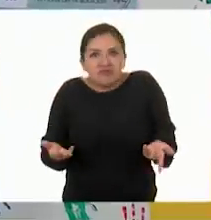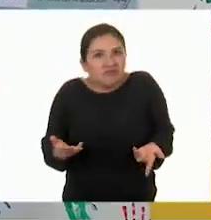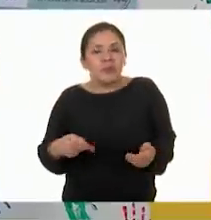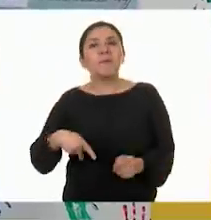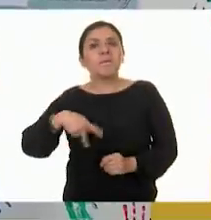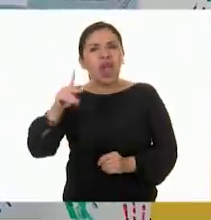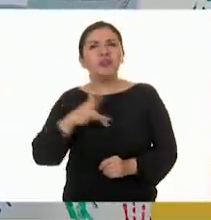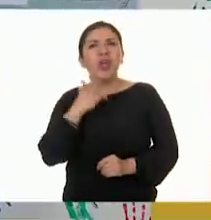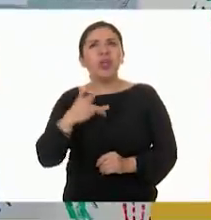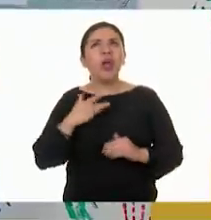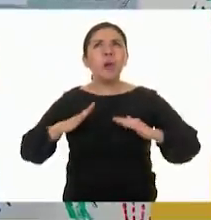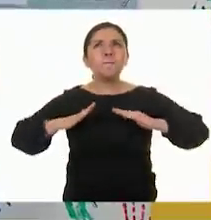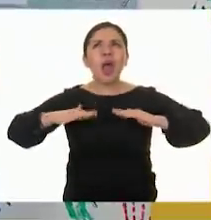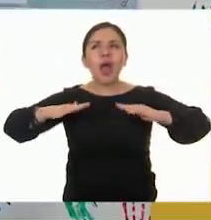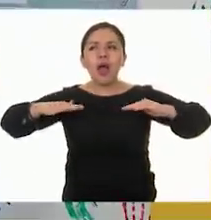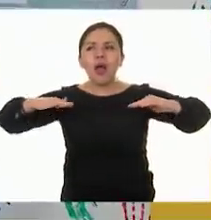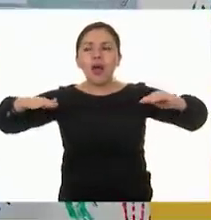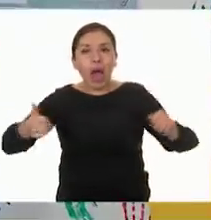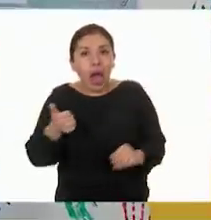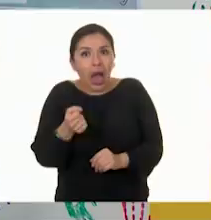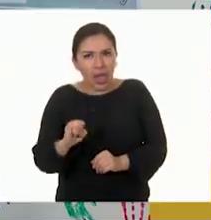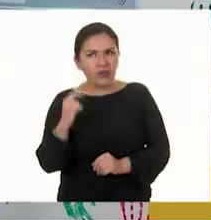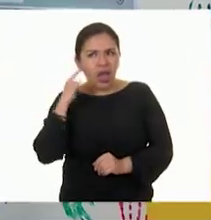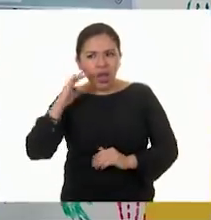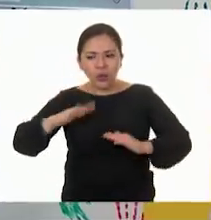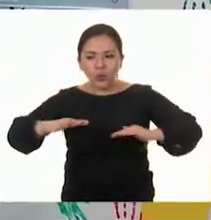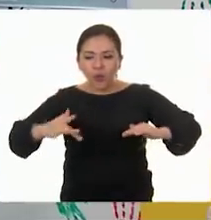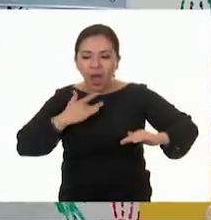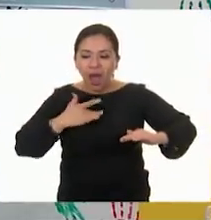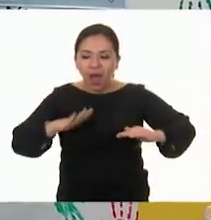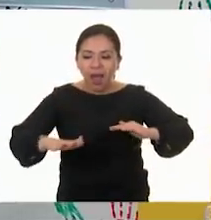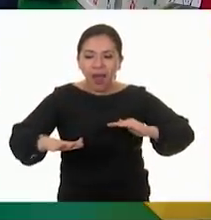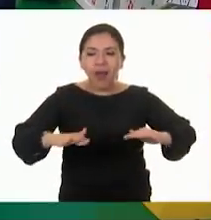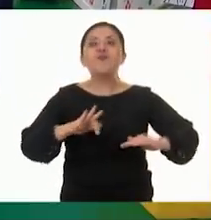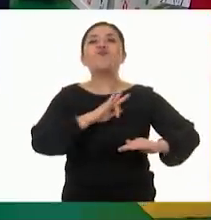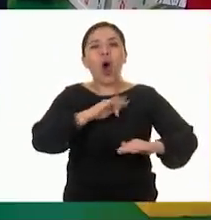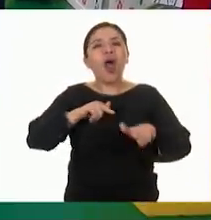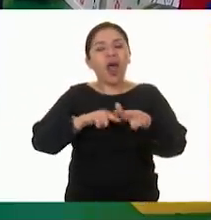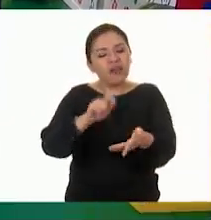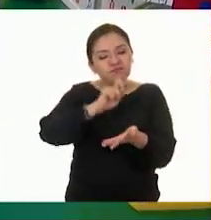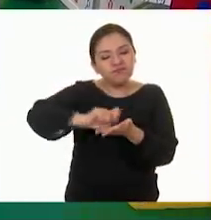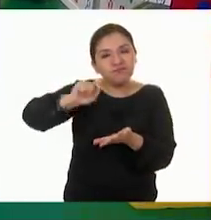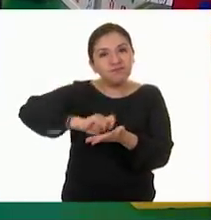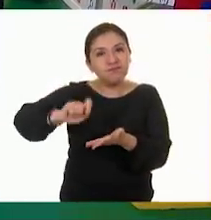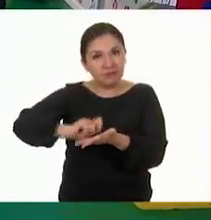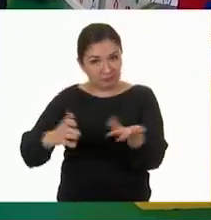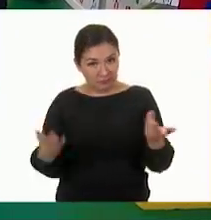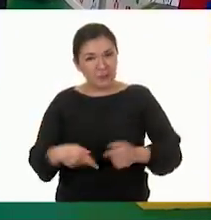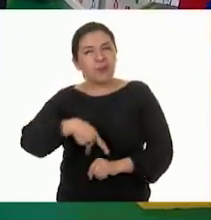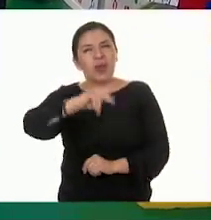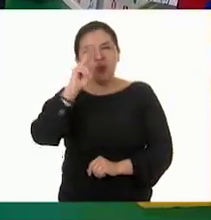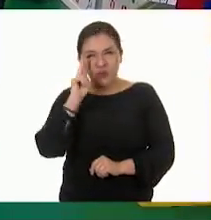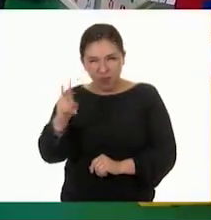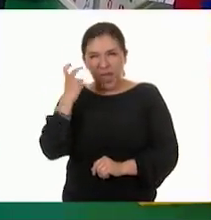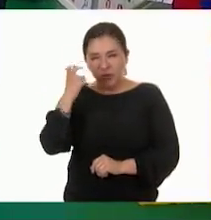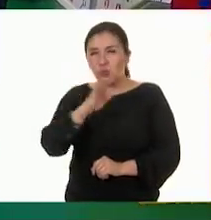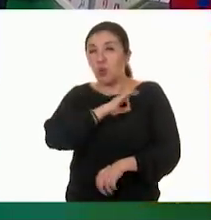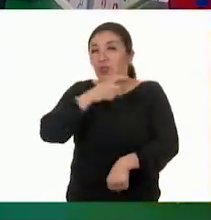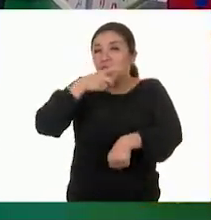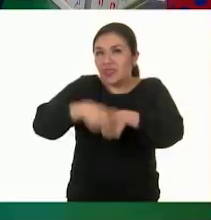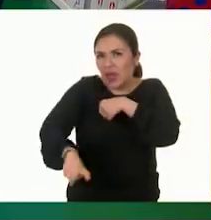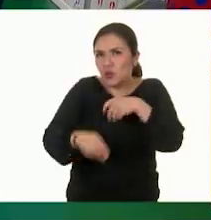por las vibraciones que generan esas ondas sonoras, logró seguir componiendo. Pero ya vimos que lo que nos puede dañar